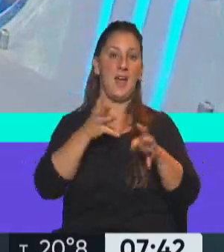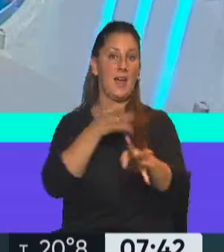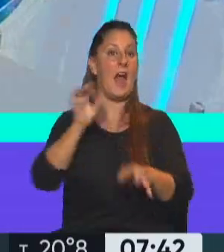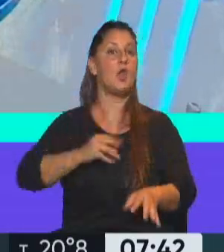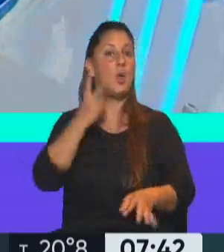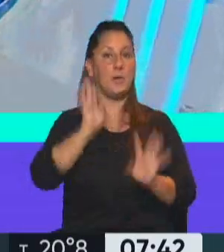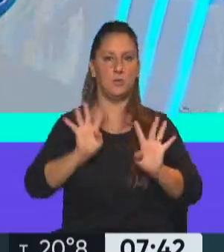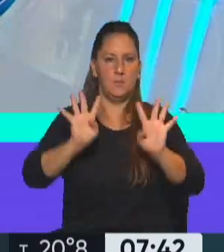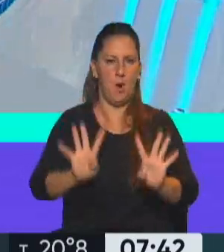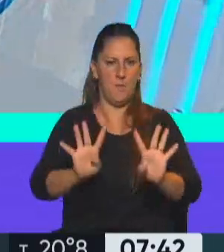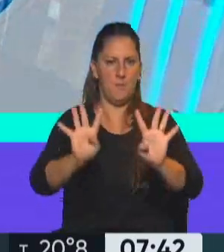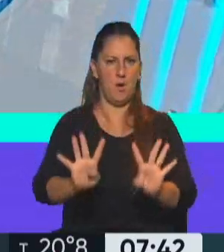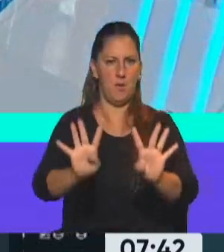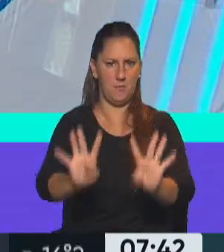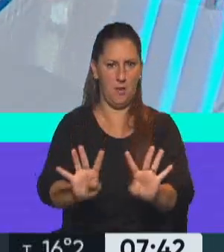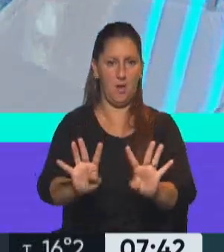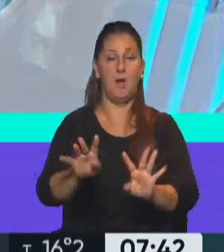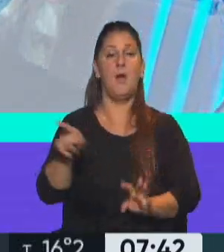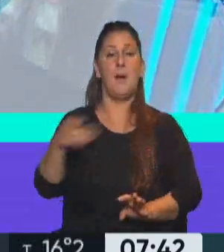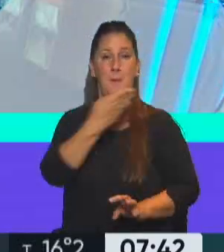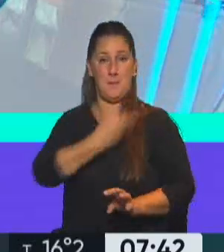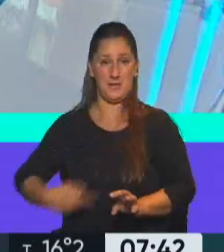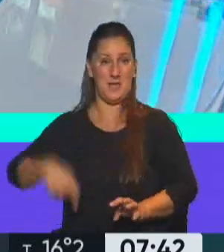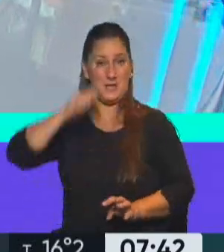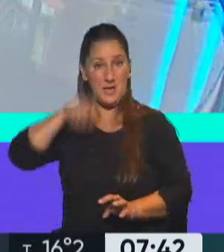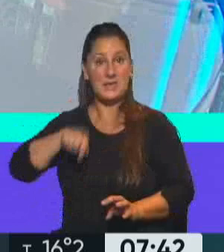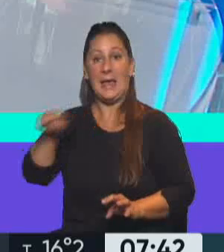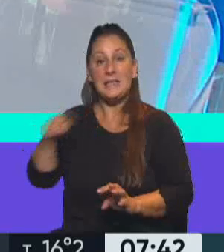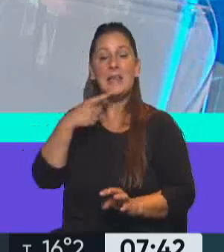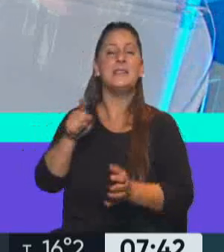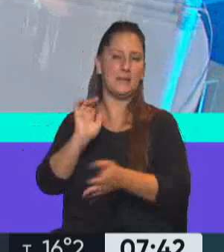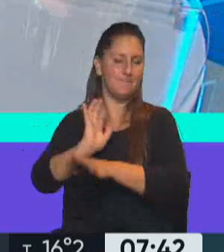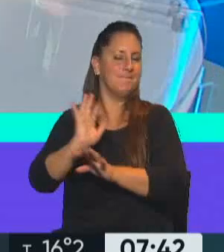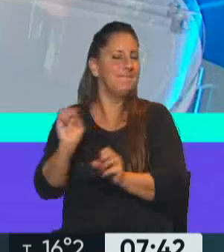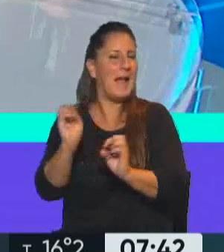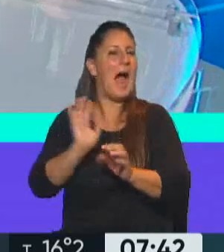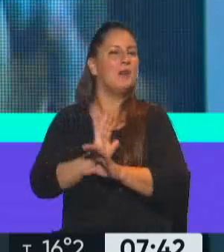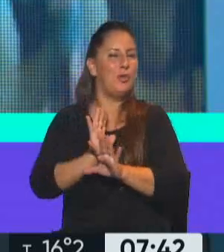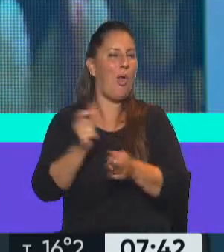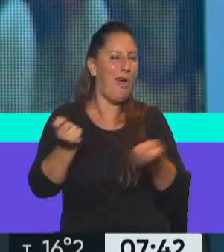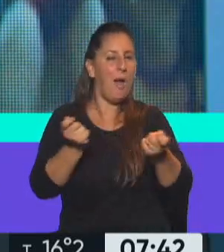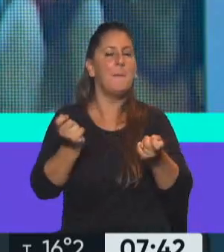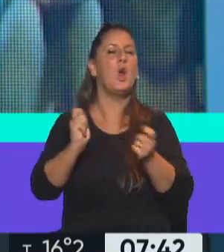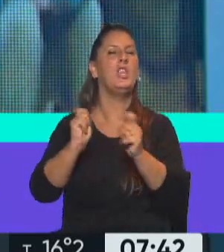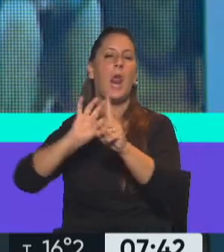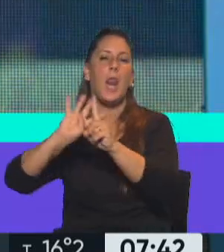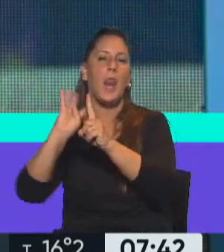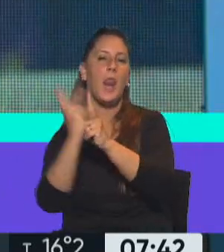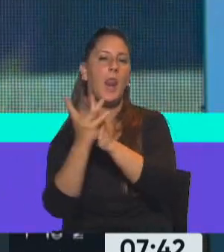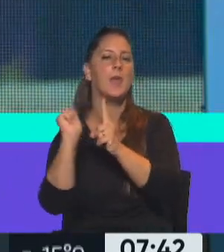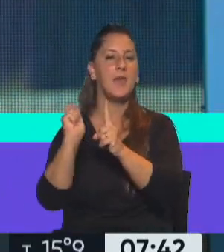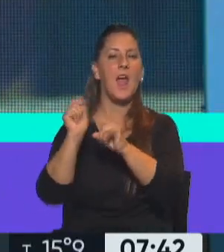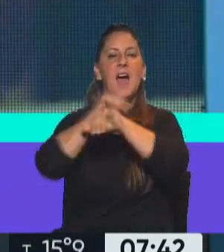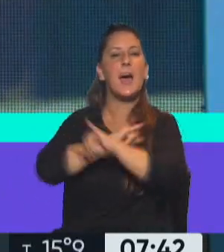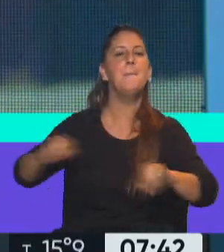2014. Y decir que Zelensky es un outsider es cierto, pero también hay que contemplar quiénes lo rodean, quiénes financiaron